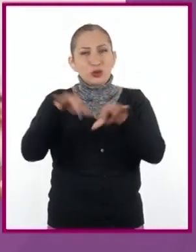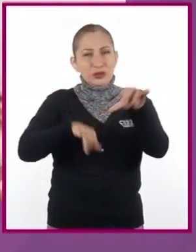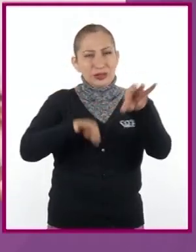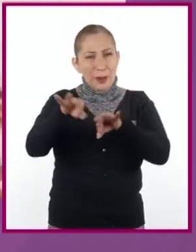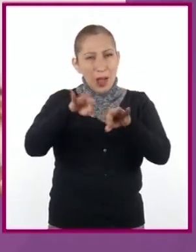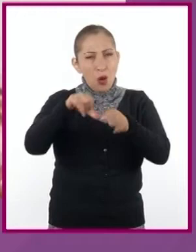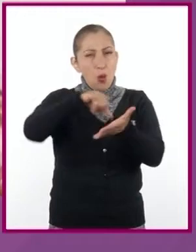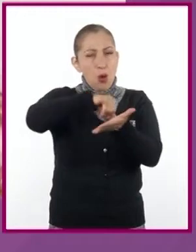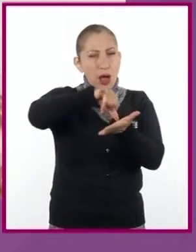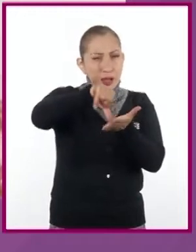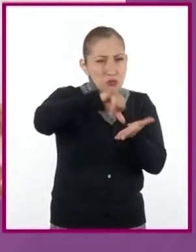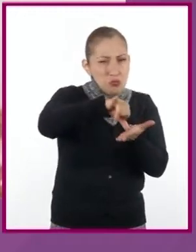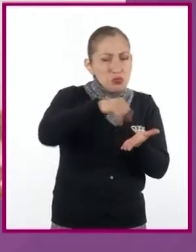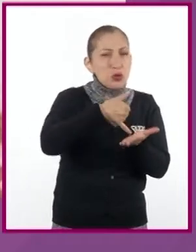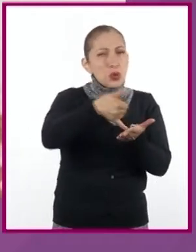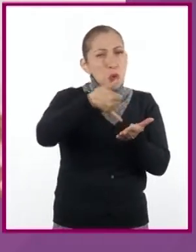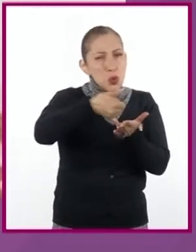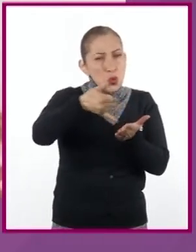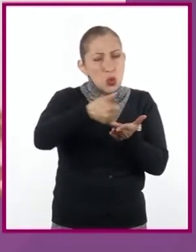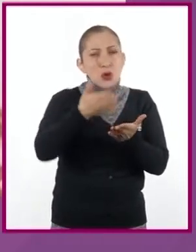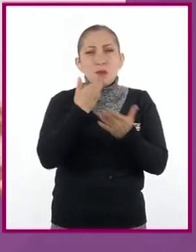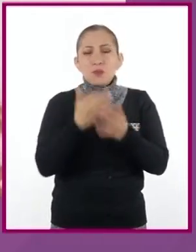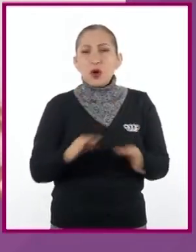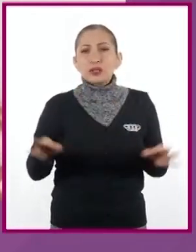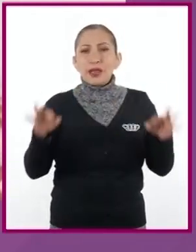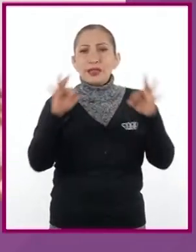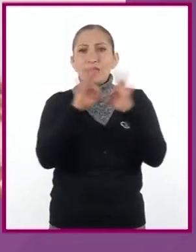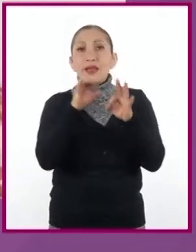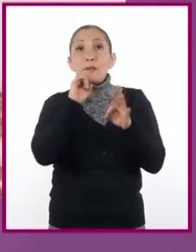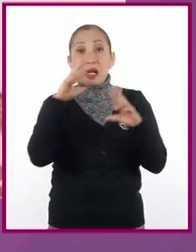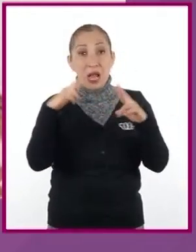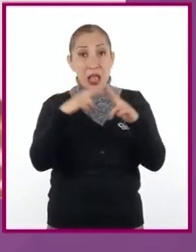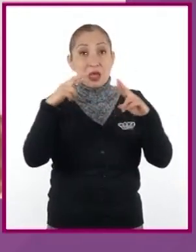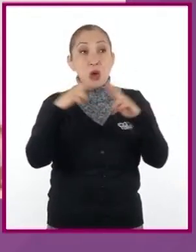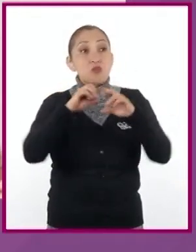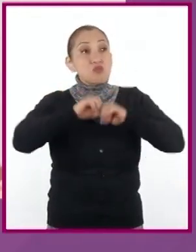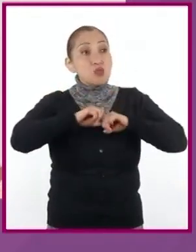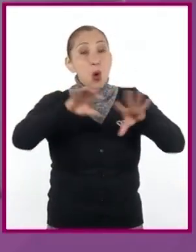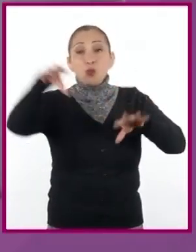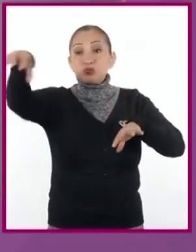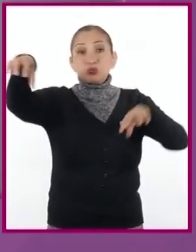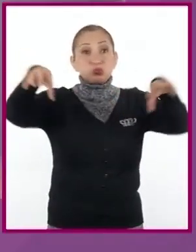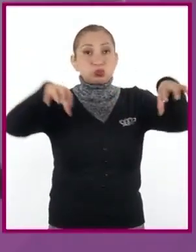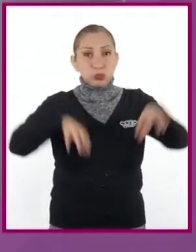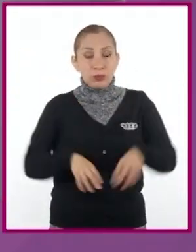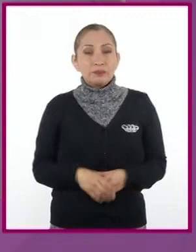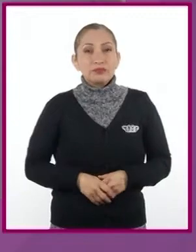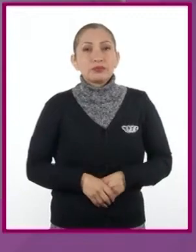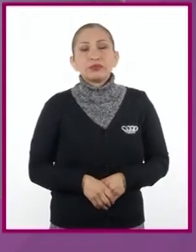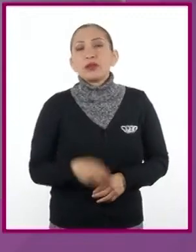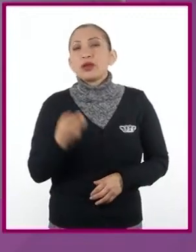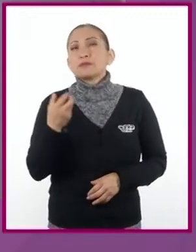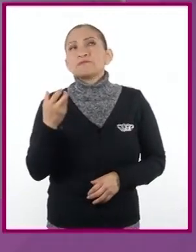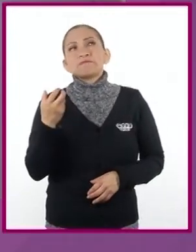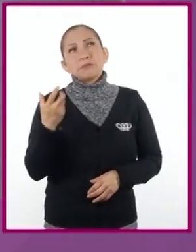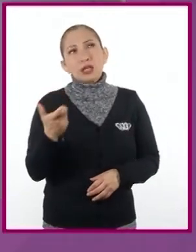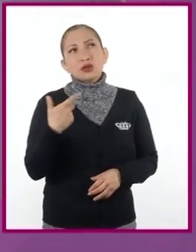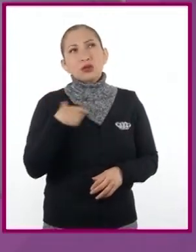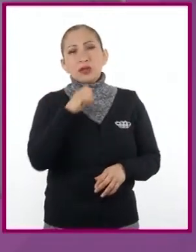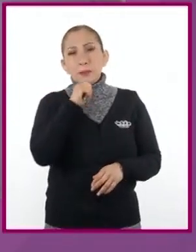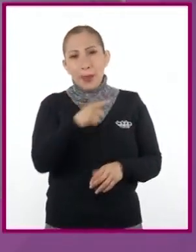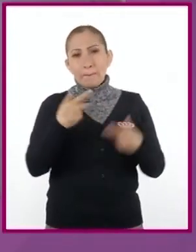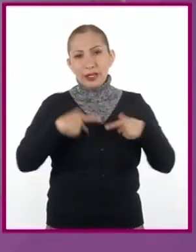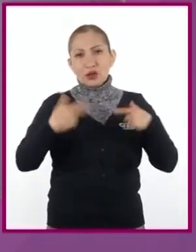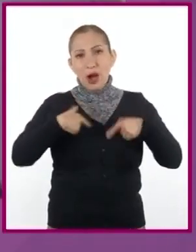mejoró mucho y la religión también se expandió mucho. Pues con esto pues creció